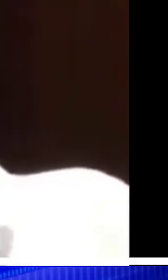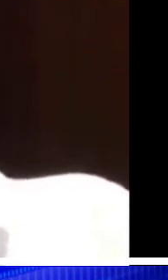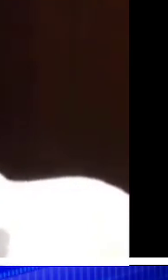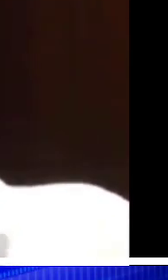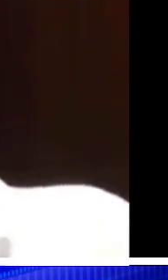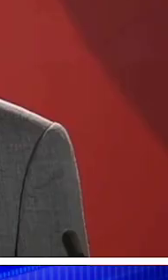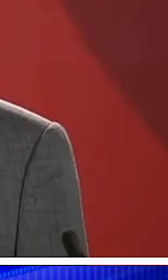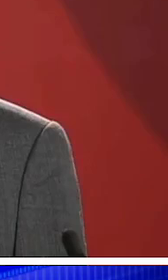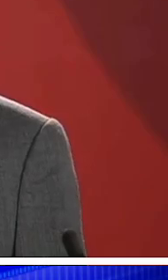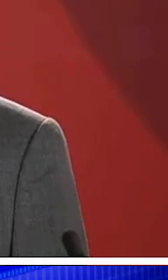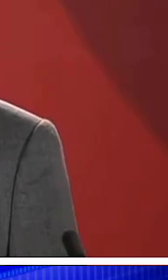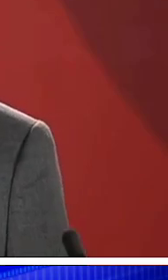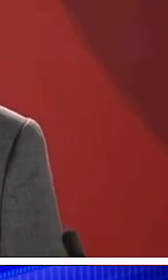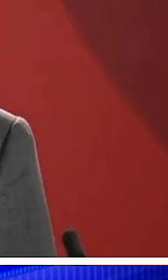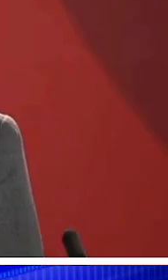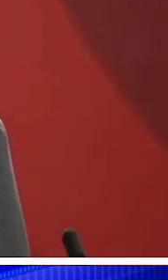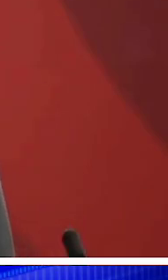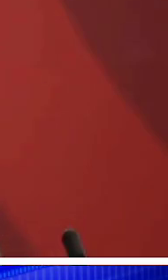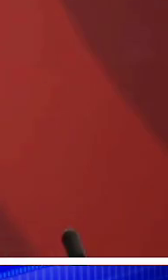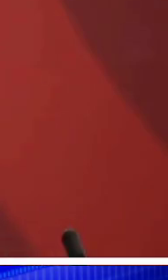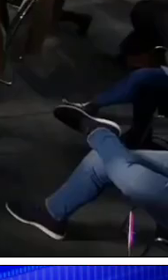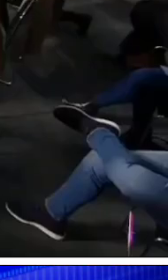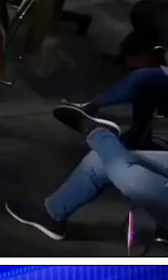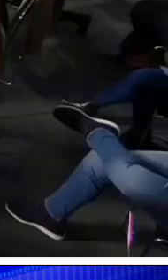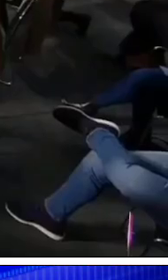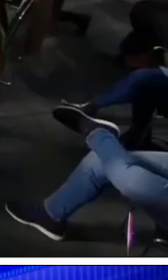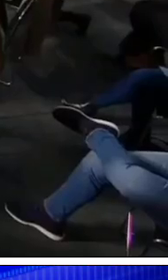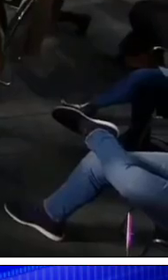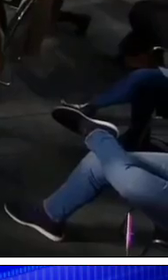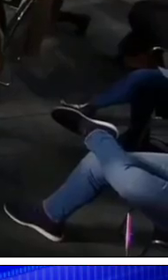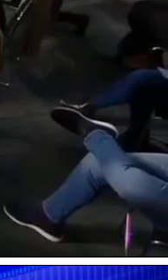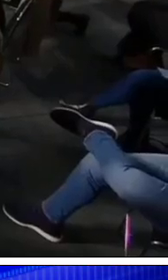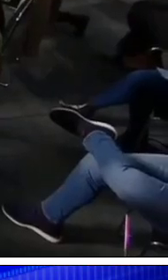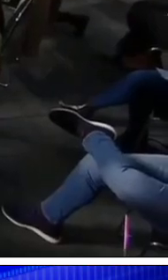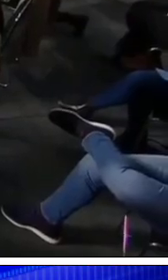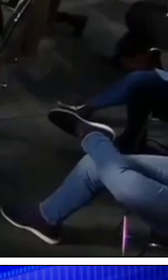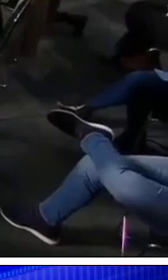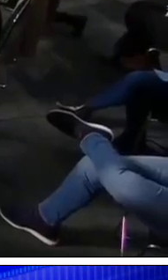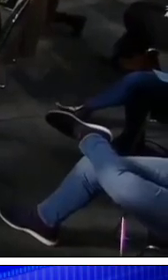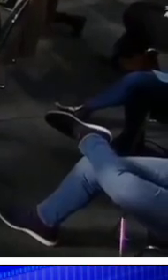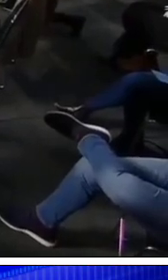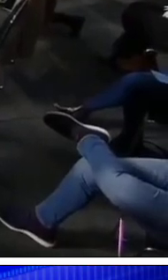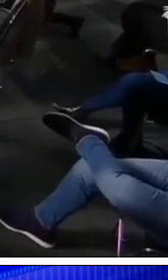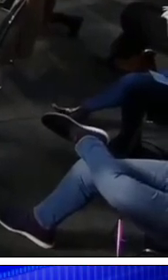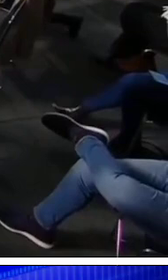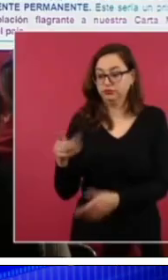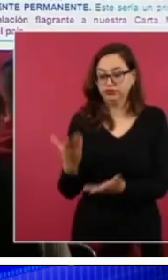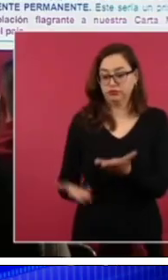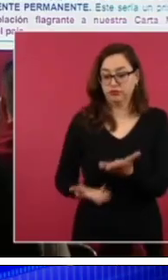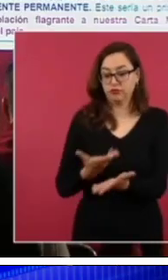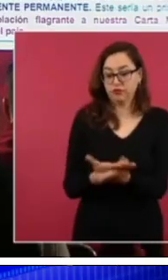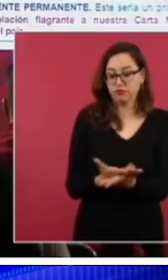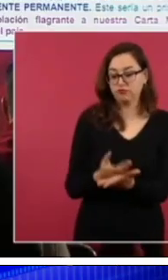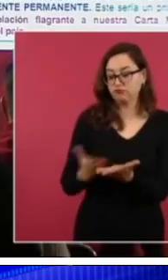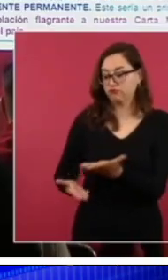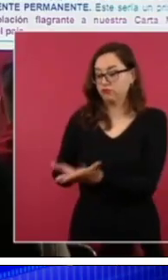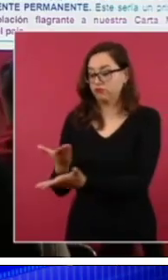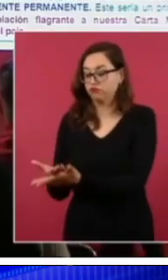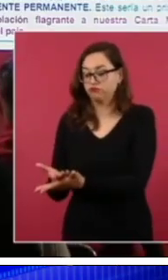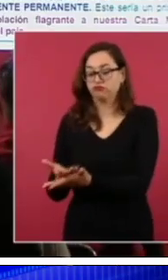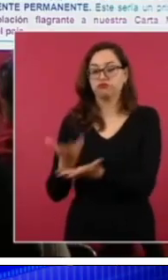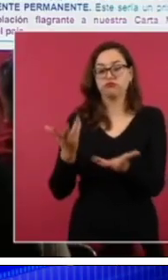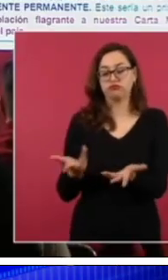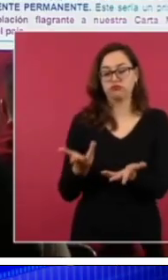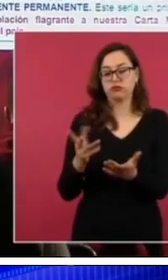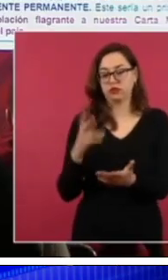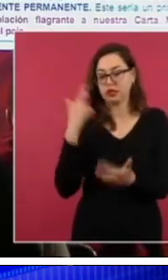responsable si ellos deciden rechazar la iniciativa del presidente entonces cada uno tendrá que ser responsable